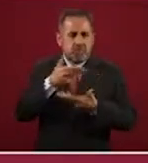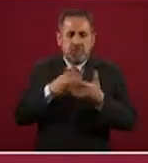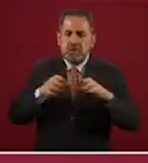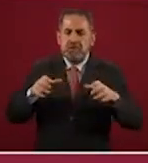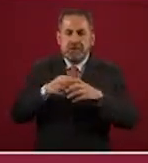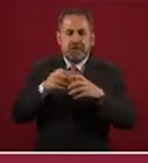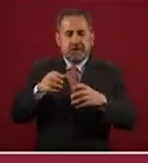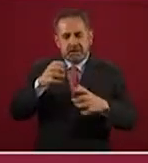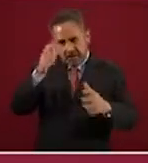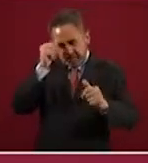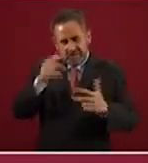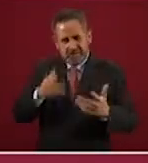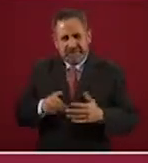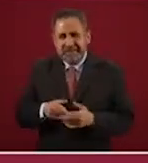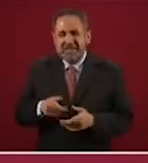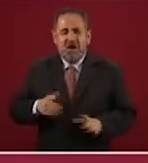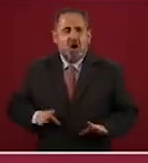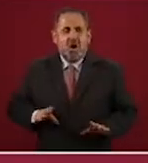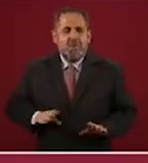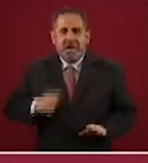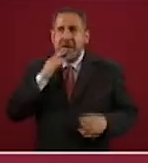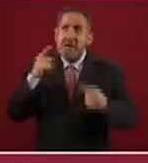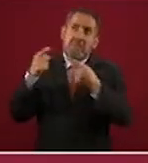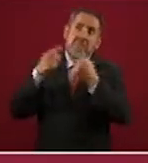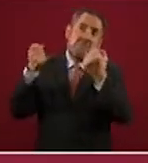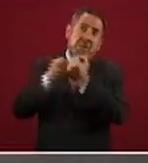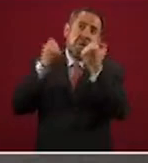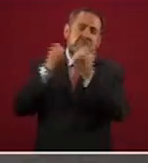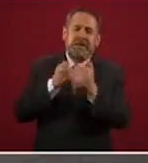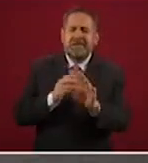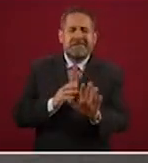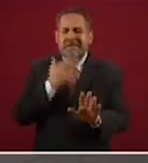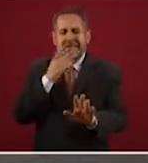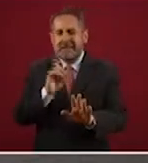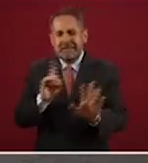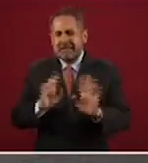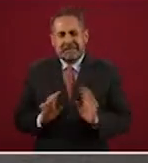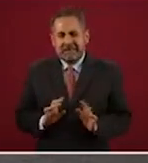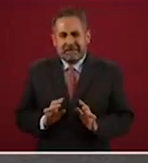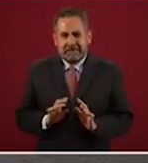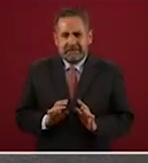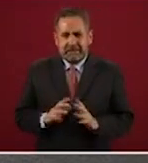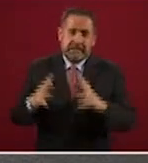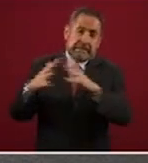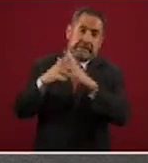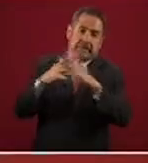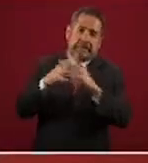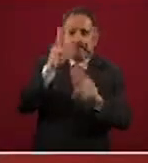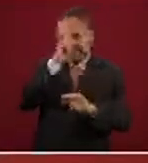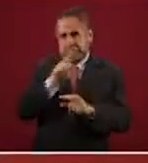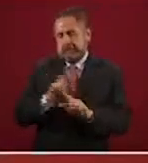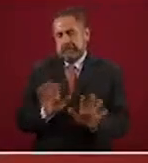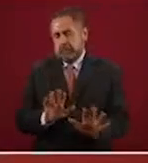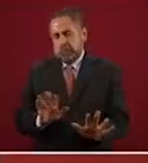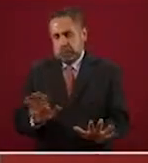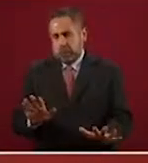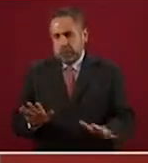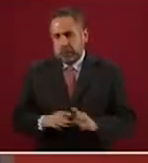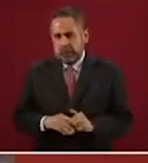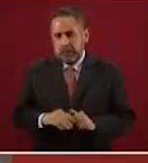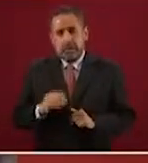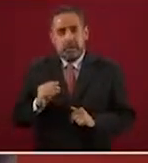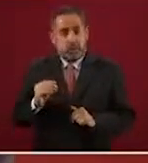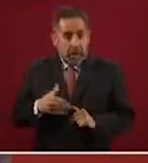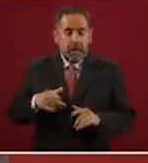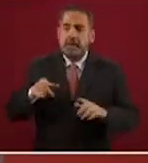acuerdo. A nadie conviene la confrontación, mucho menos la guerra. Pero a pesar